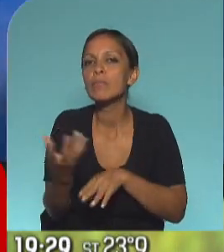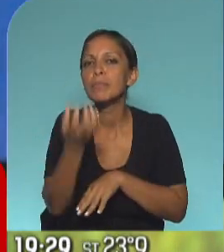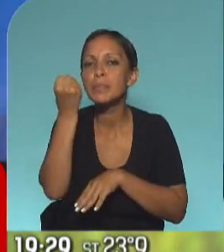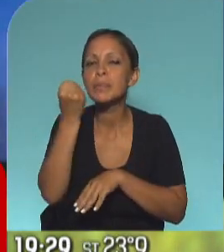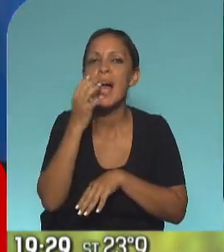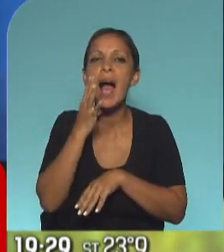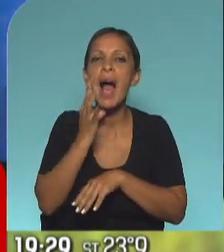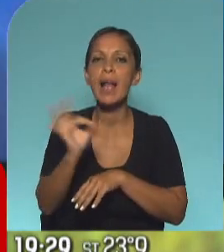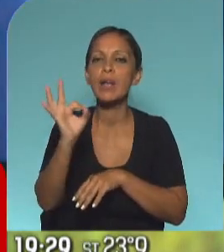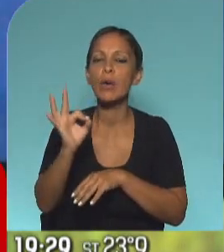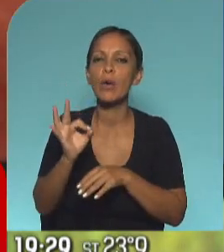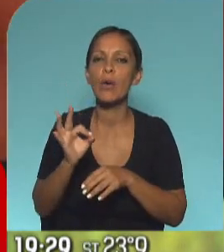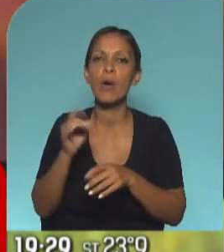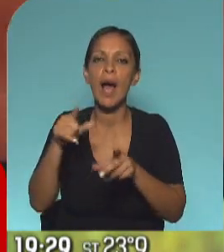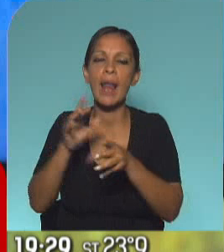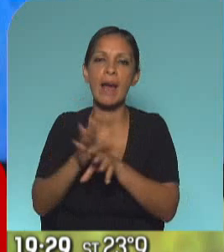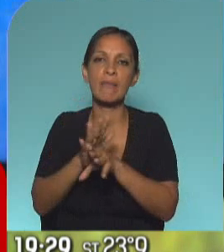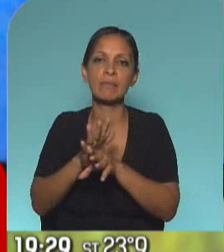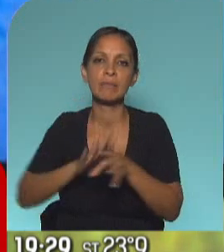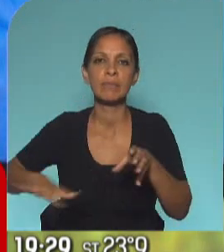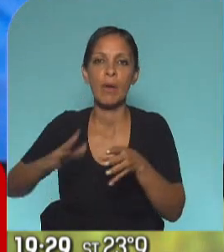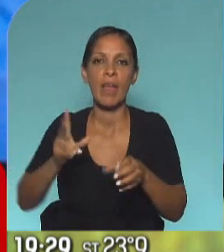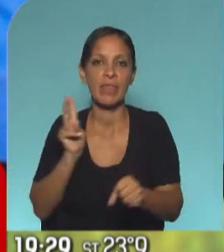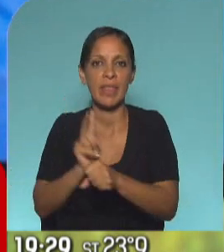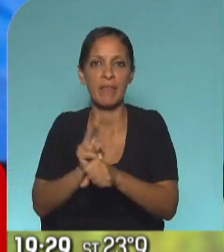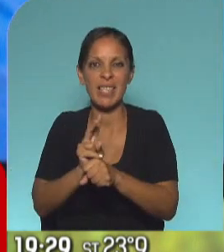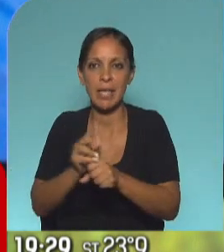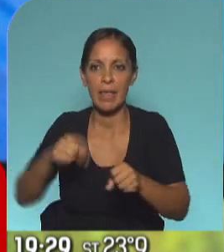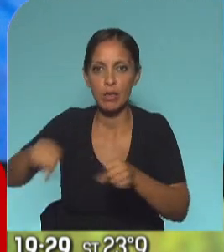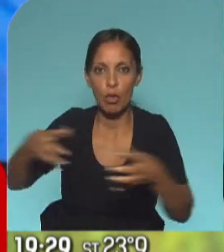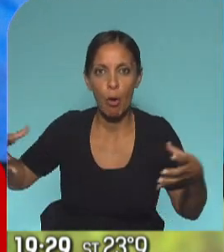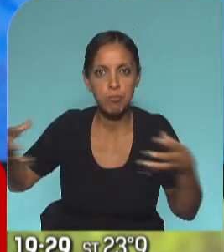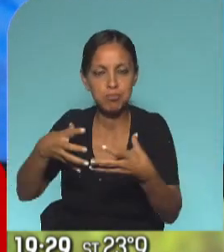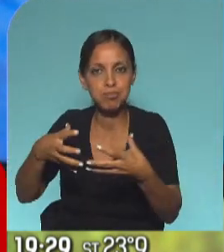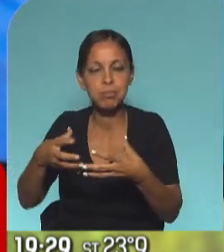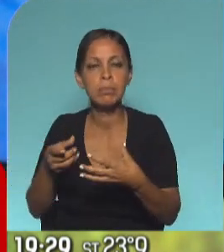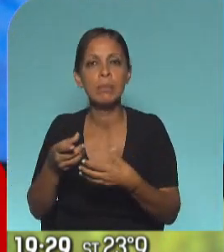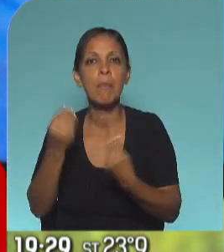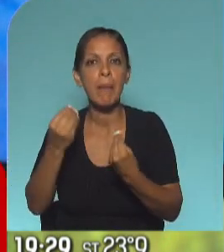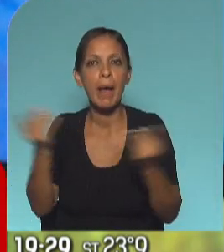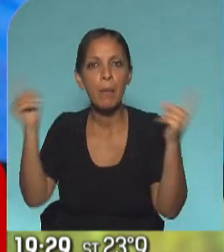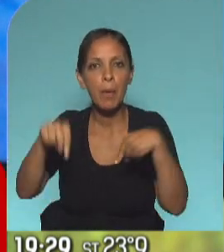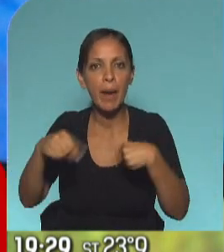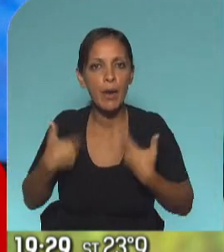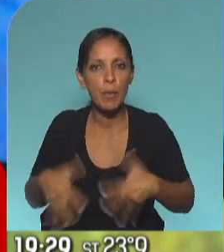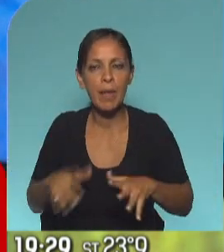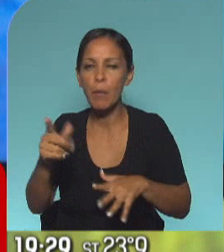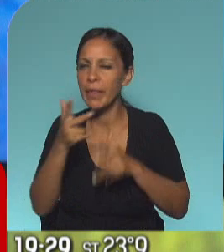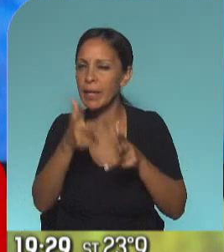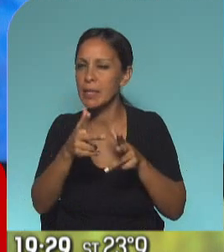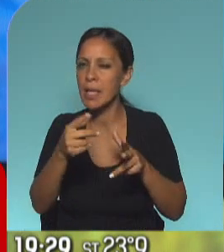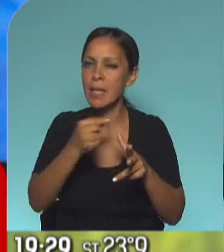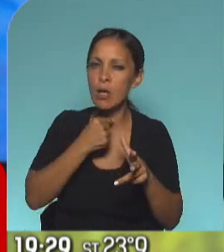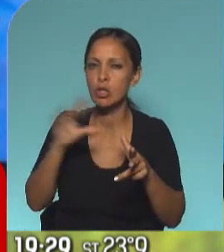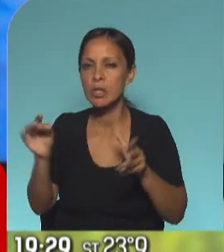parecido a la inmunidad de rebaño, a la famosa inmunidad de rebaño, o por lo menos para ya tener una normalidad? Usted habla de segundo semestre del año,